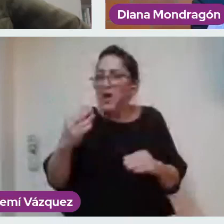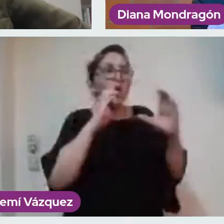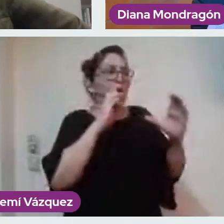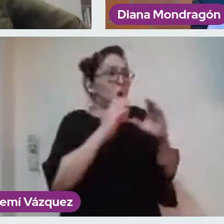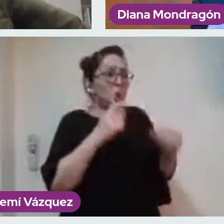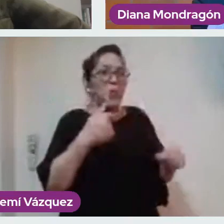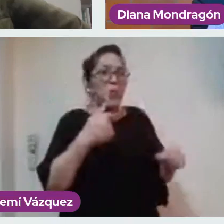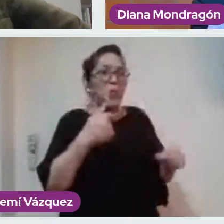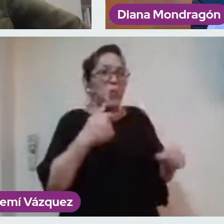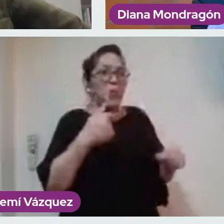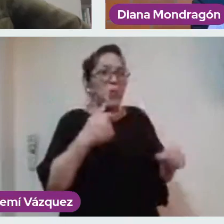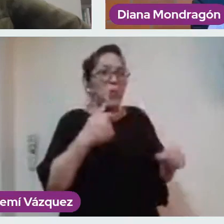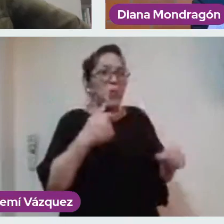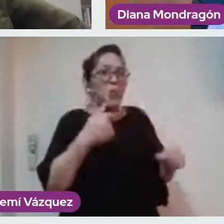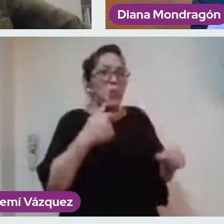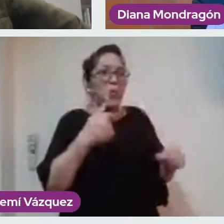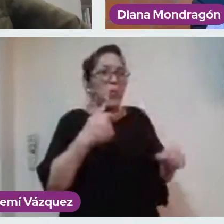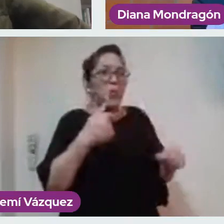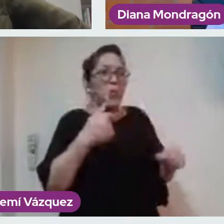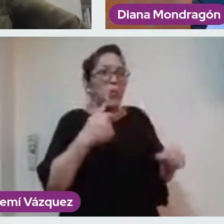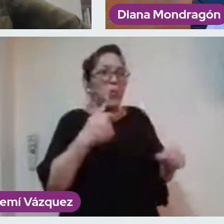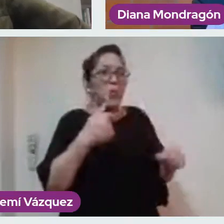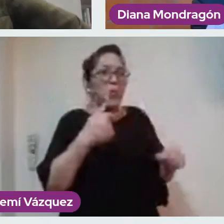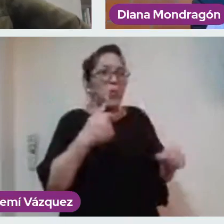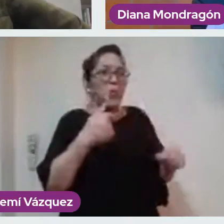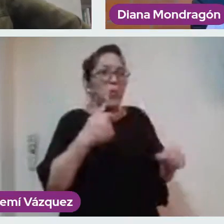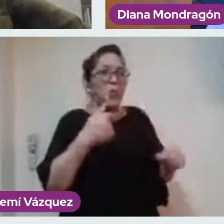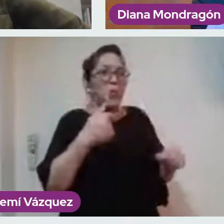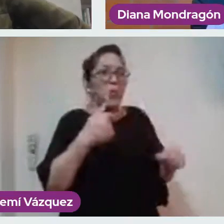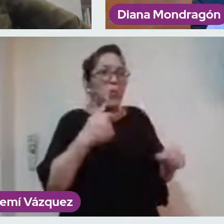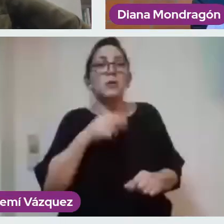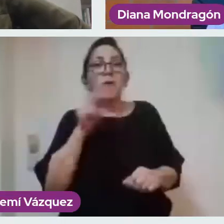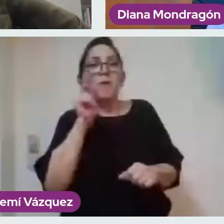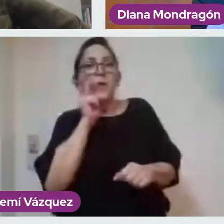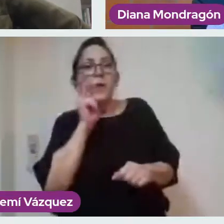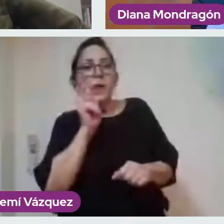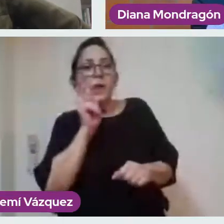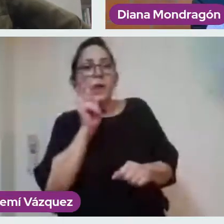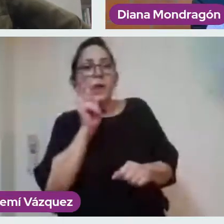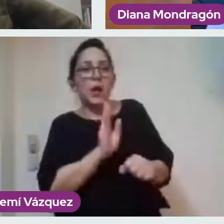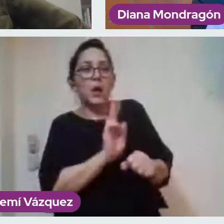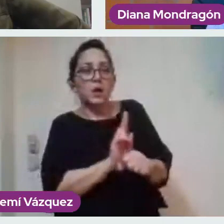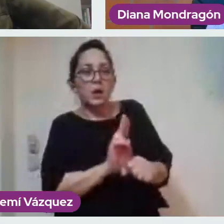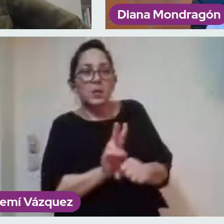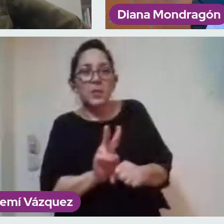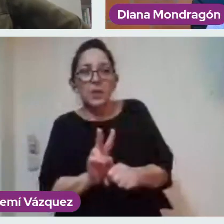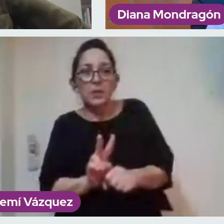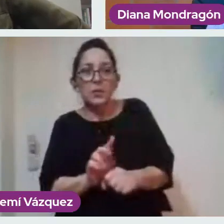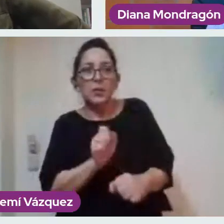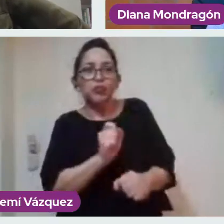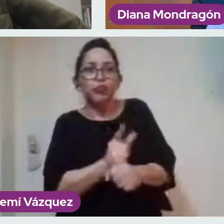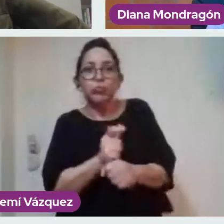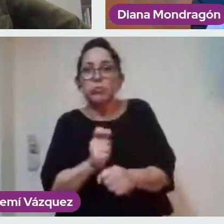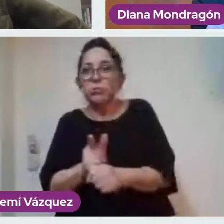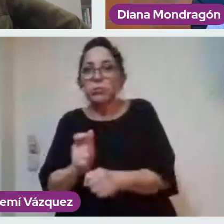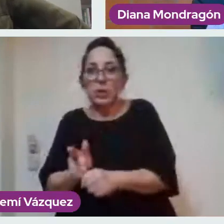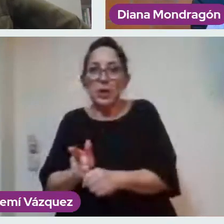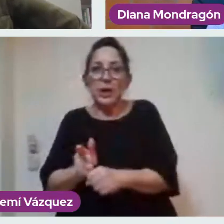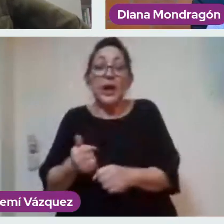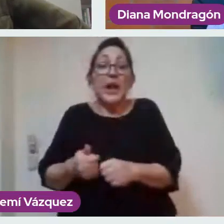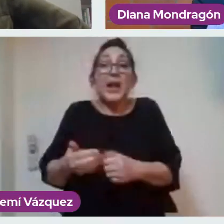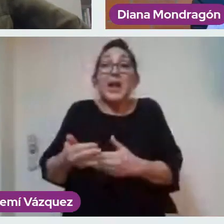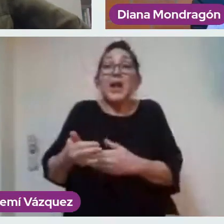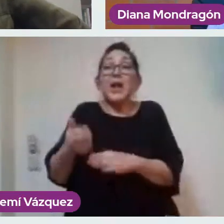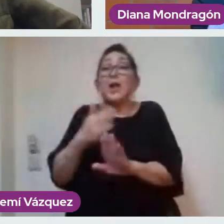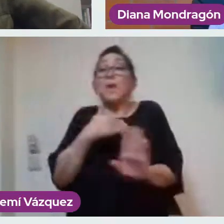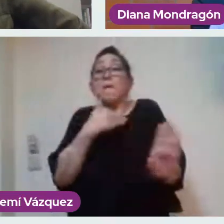estar preguntando, estar consultando, estar pendiente, pues para, pues en el momento, ¿no? Prevenir, más allá de después de,